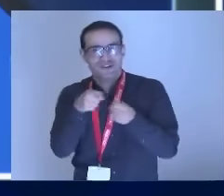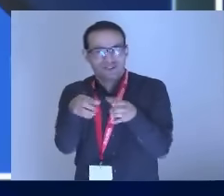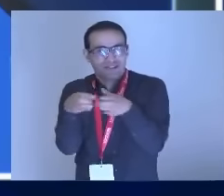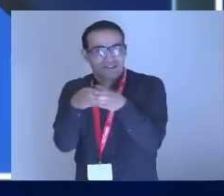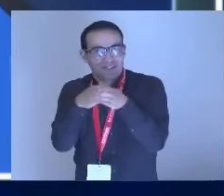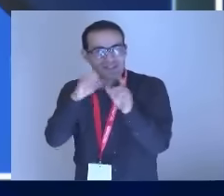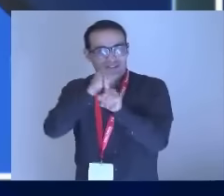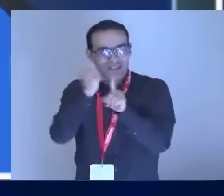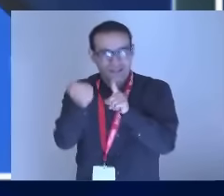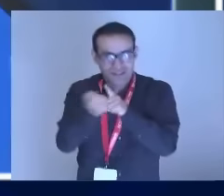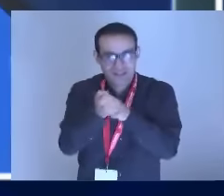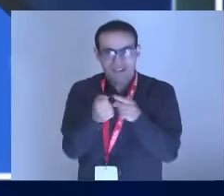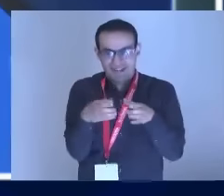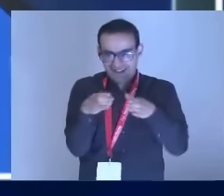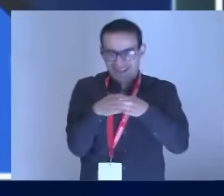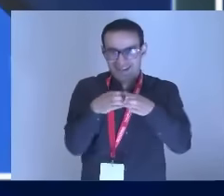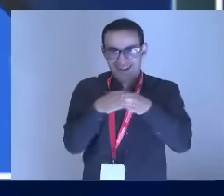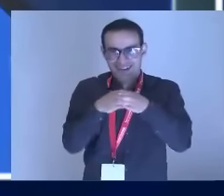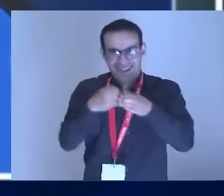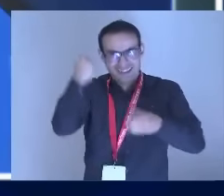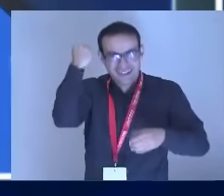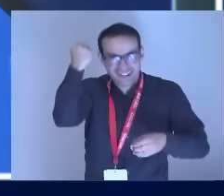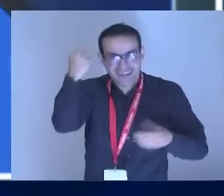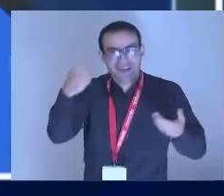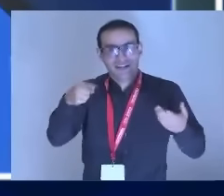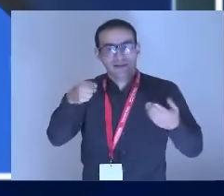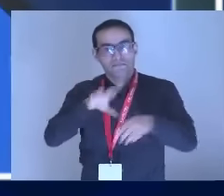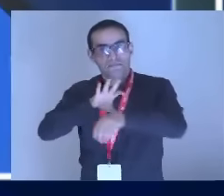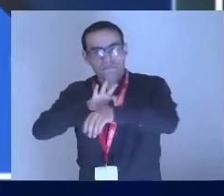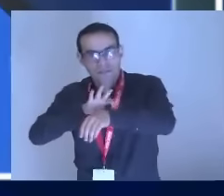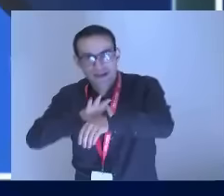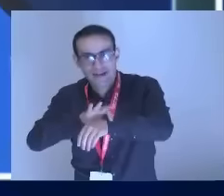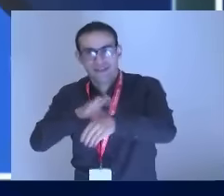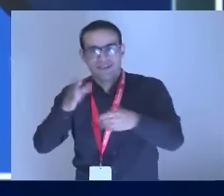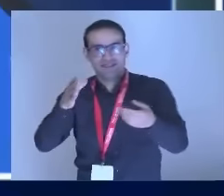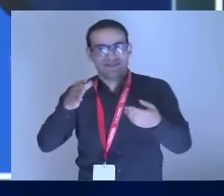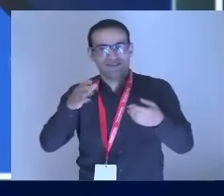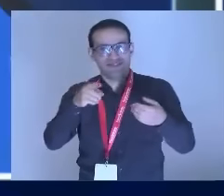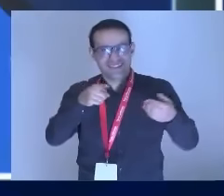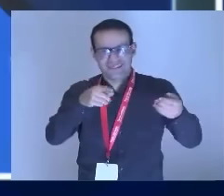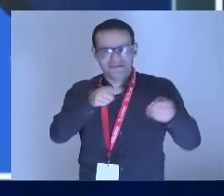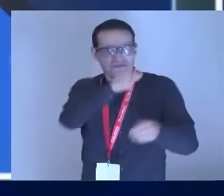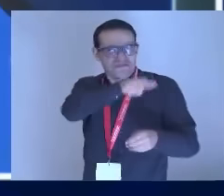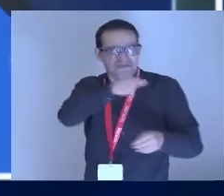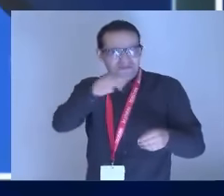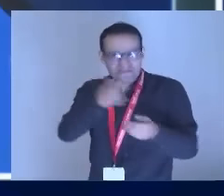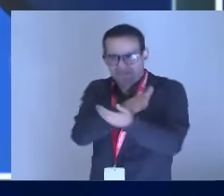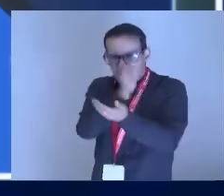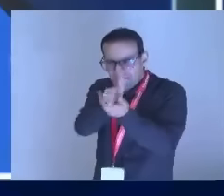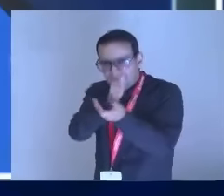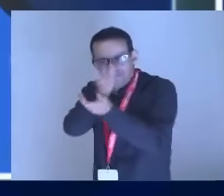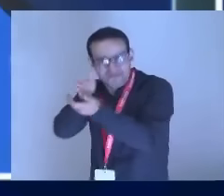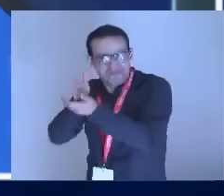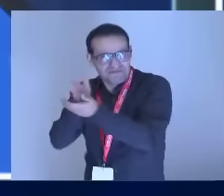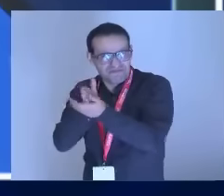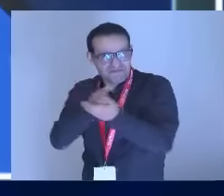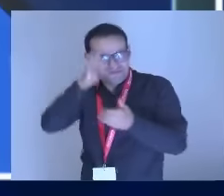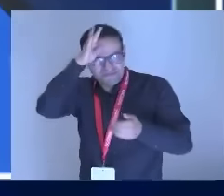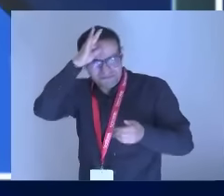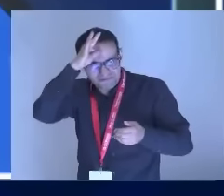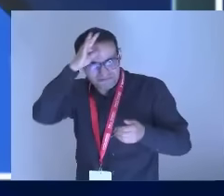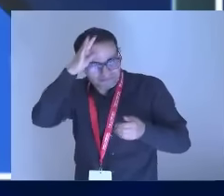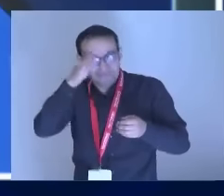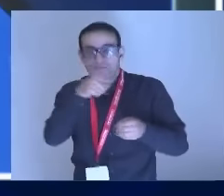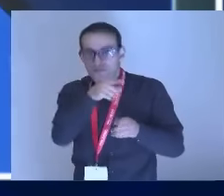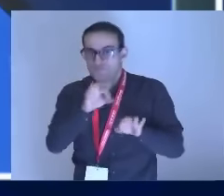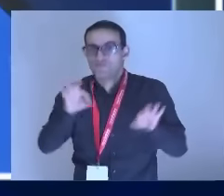asociaciones de médicos y pacientes que deben ser escuchados y tenidos en cuenta no menos importante será